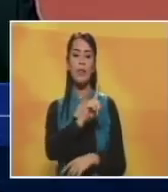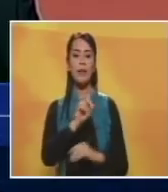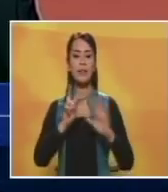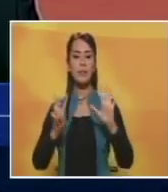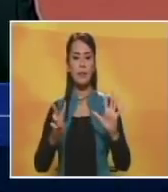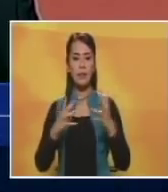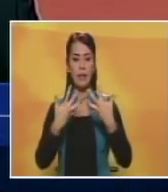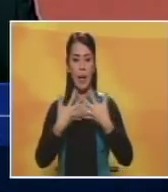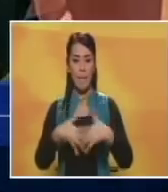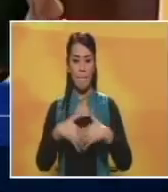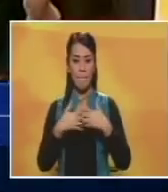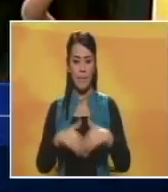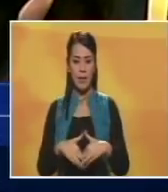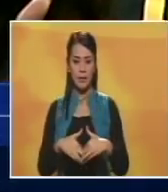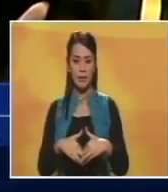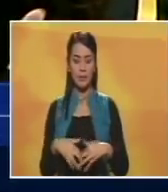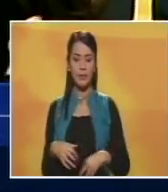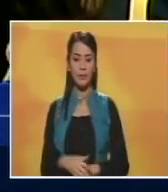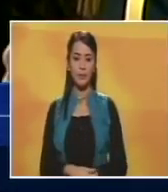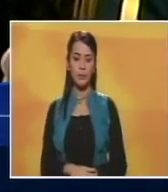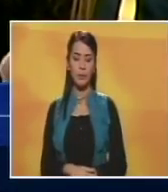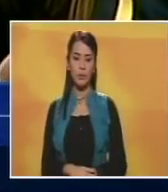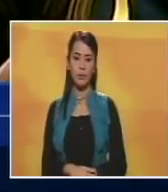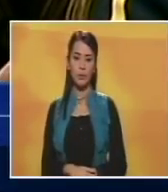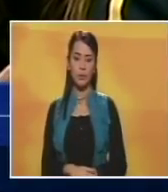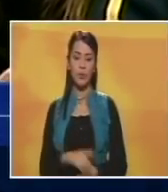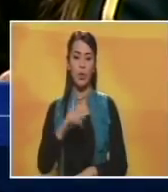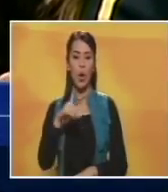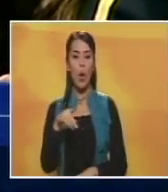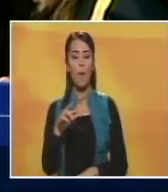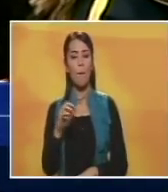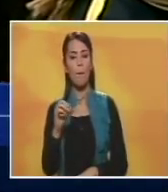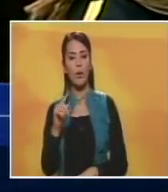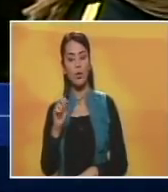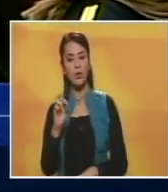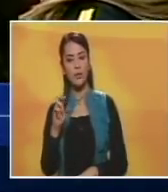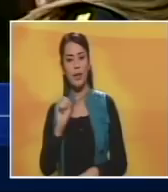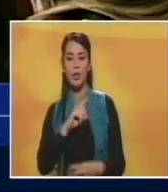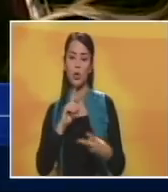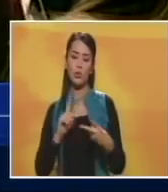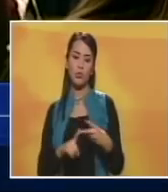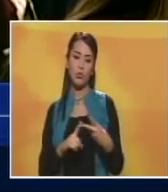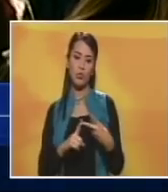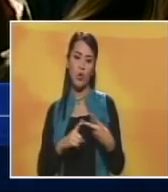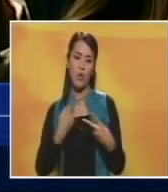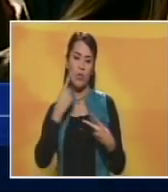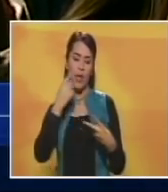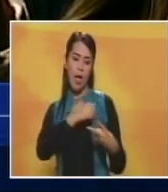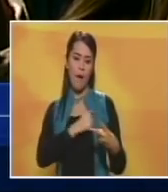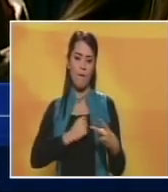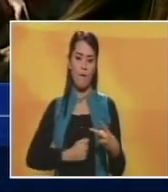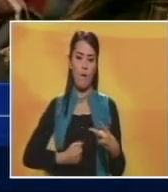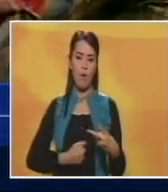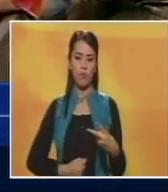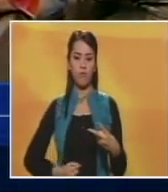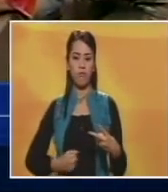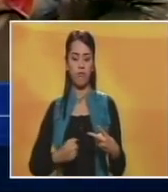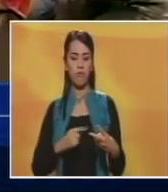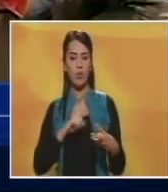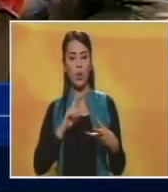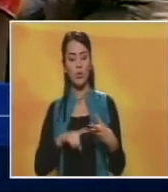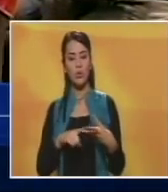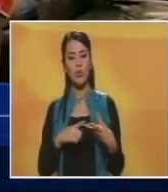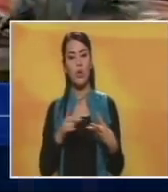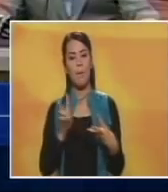empresas, entre las que destaca Procter & Gamble, Colgate-Palmolive, el Grupo Pharma de